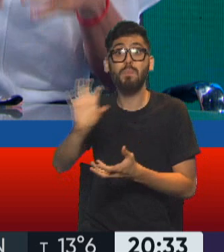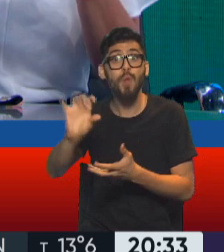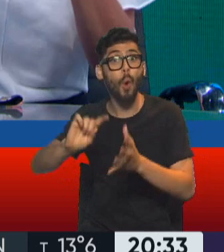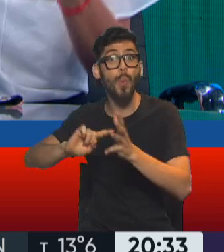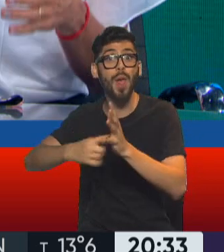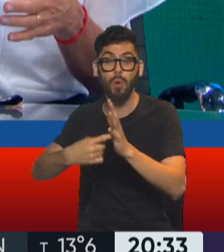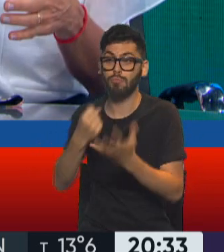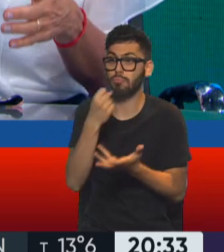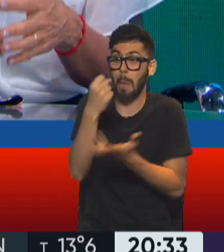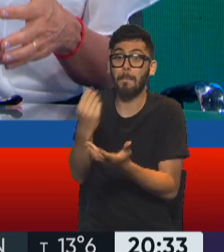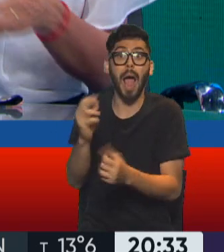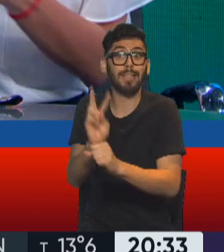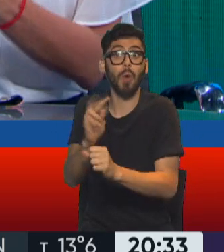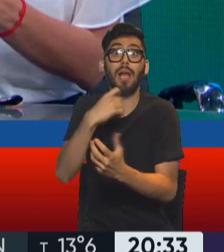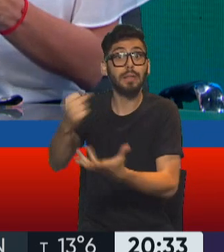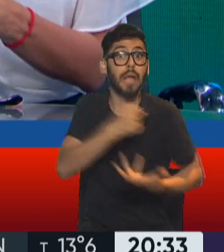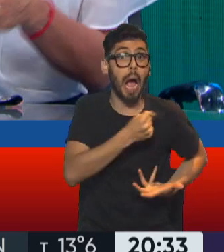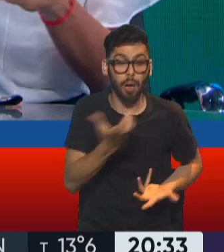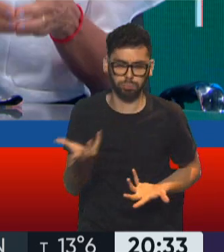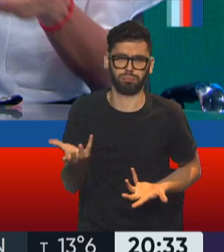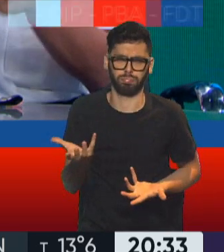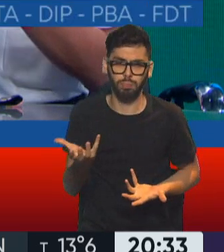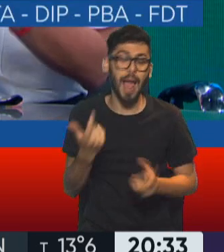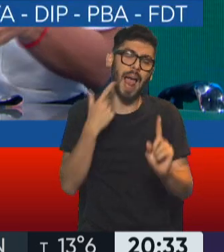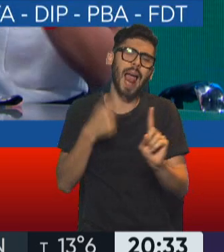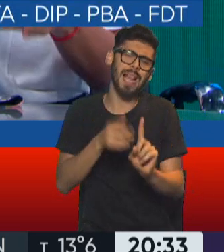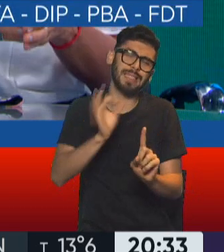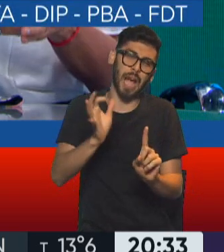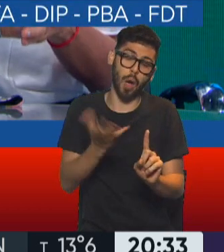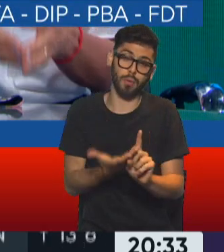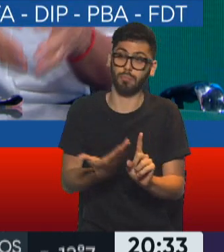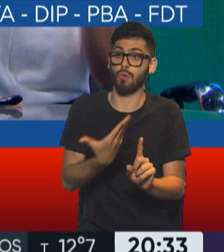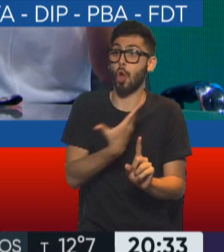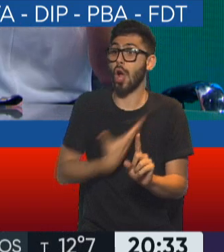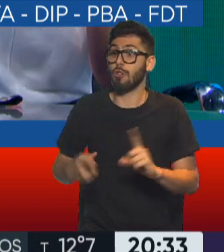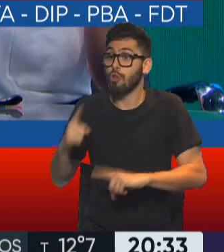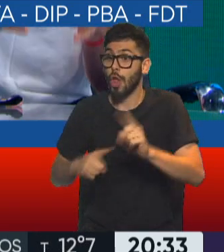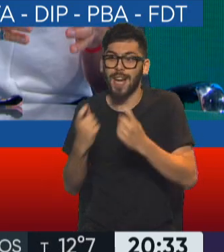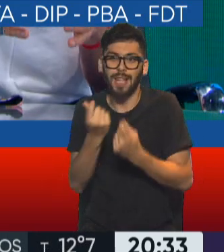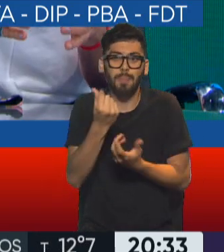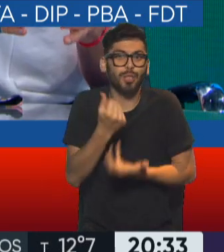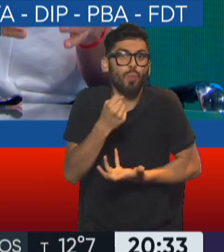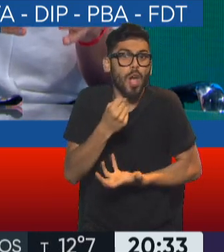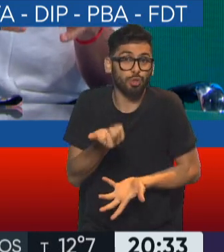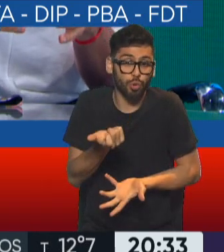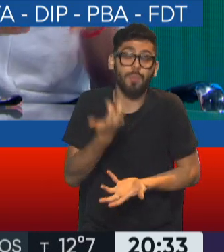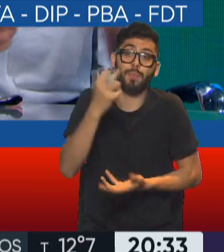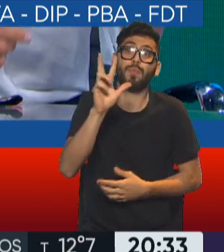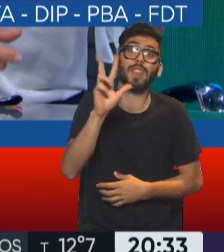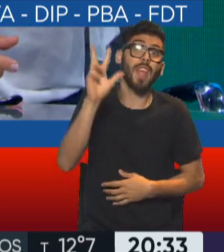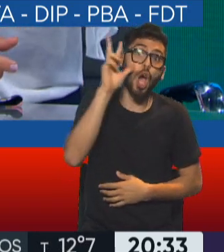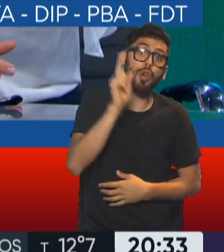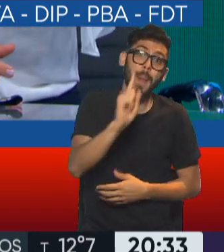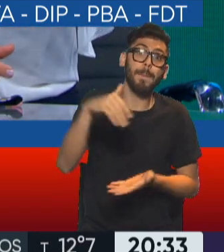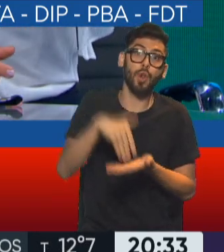de poder brindar mejor seguridad. Y él lo sabe porque no hay políticas de Estado sin presupuesto. Y sin esos 38.000 millones de pesos, yo no tenía